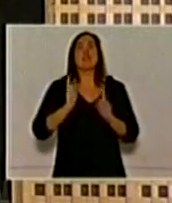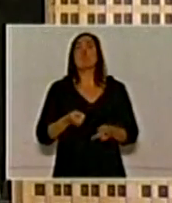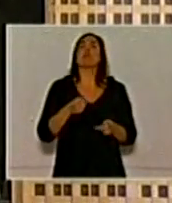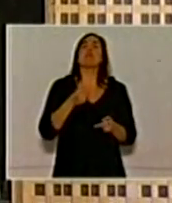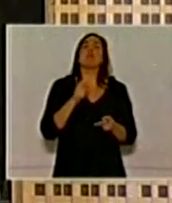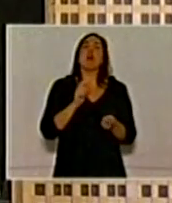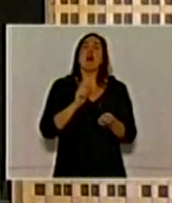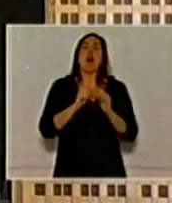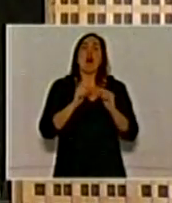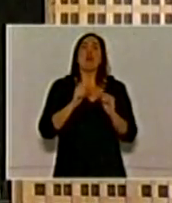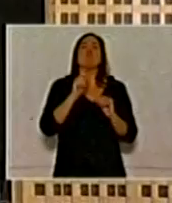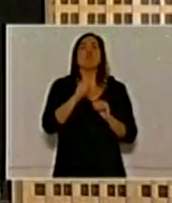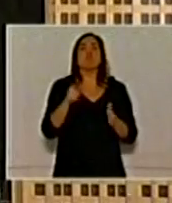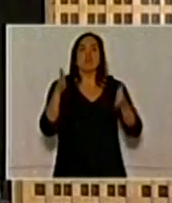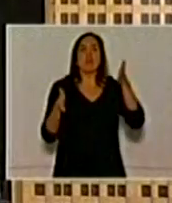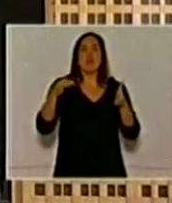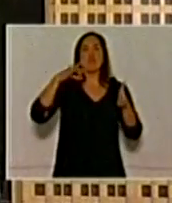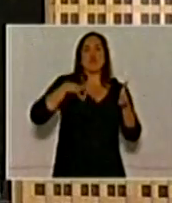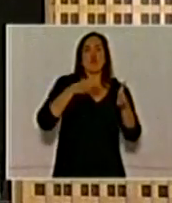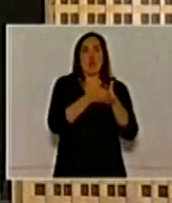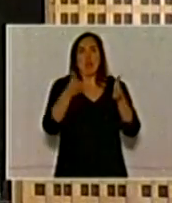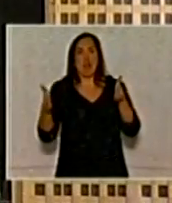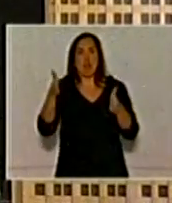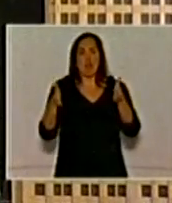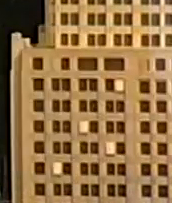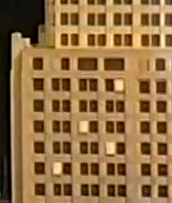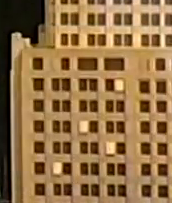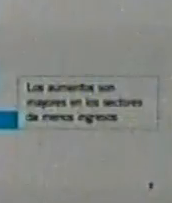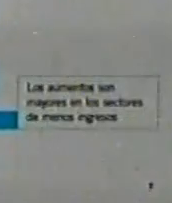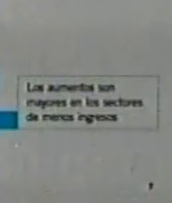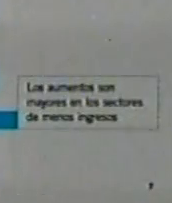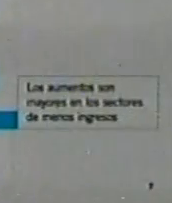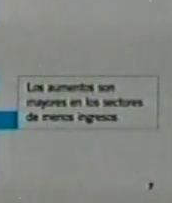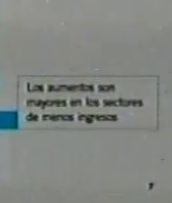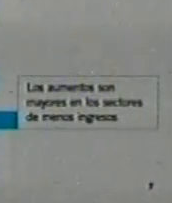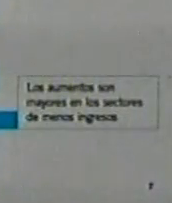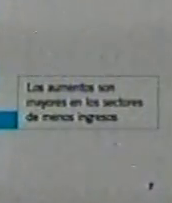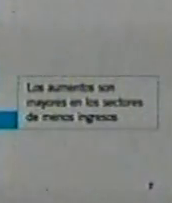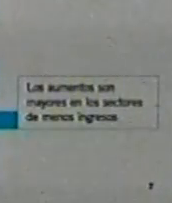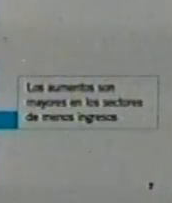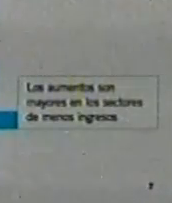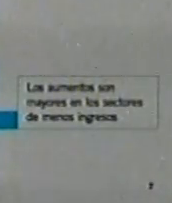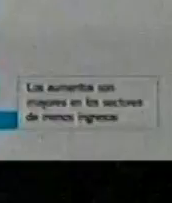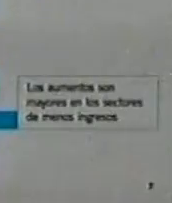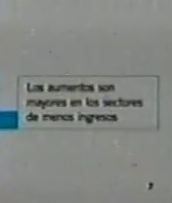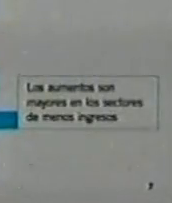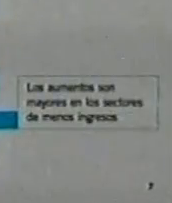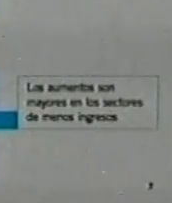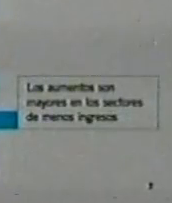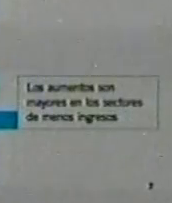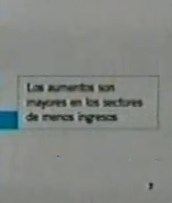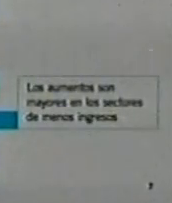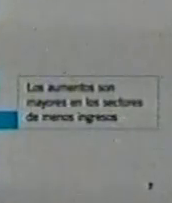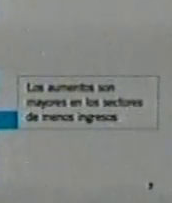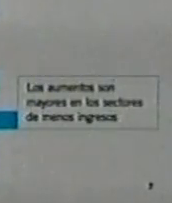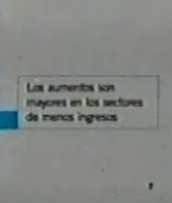cambios también en los rangos. Estamos en primer rango, el monto actual,